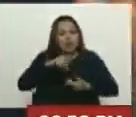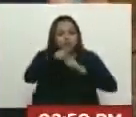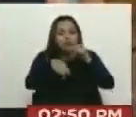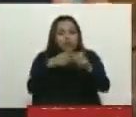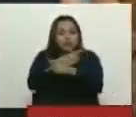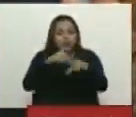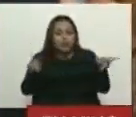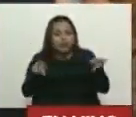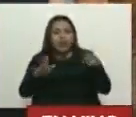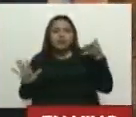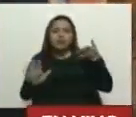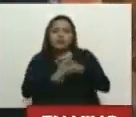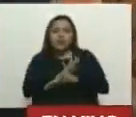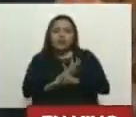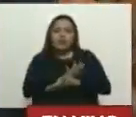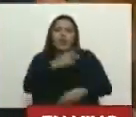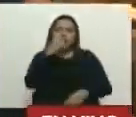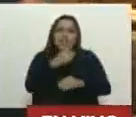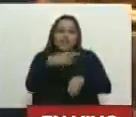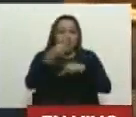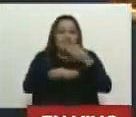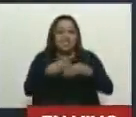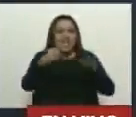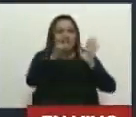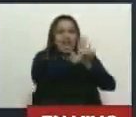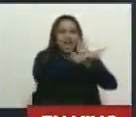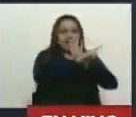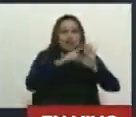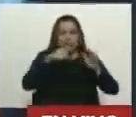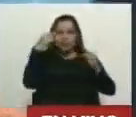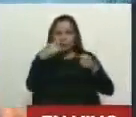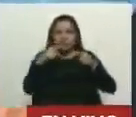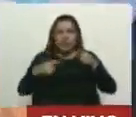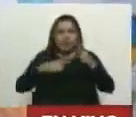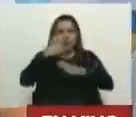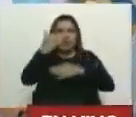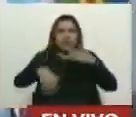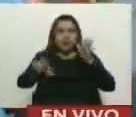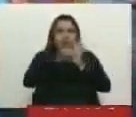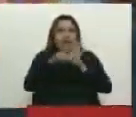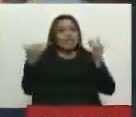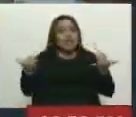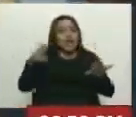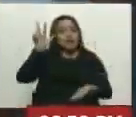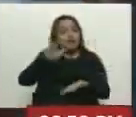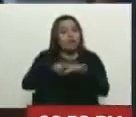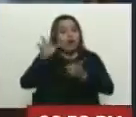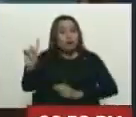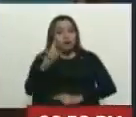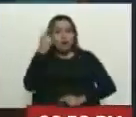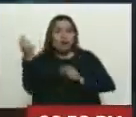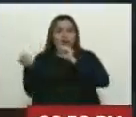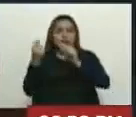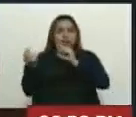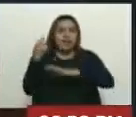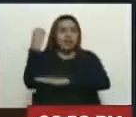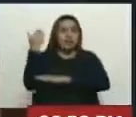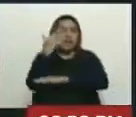pública sobre lo que debe ser el articulado de este proyecto de ley ya aprobado en primera discusión por la